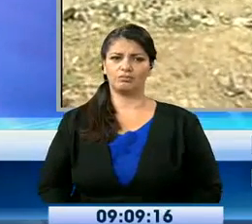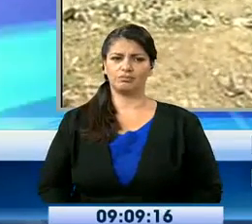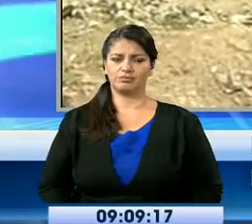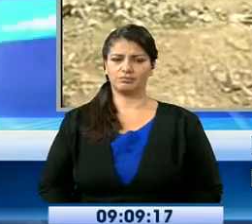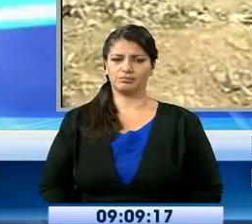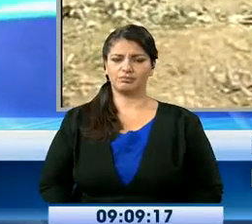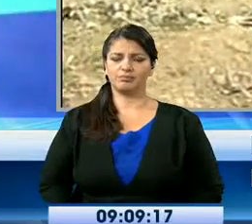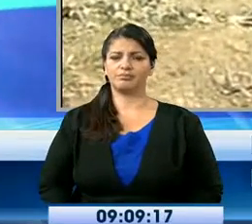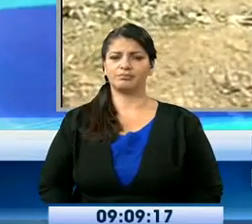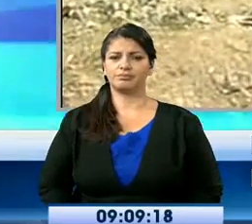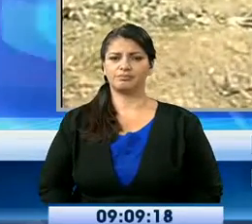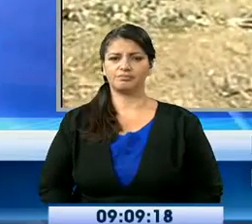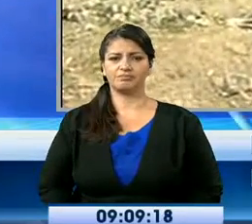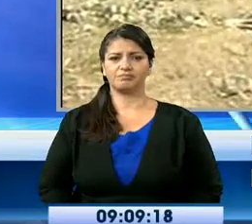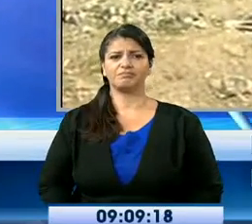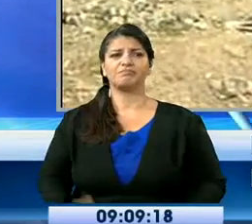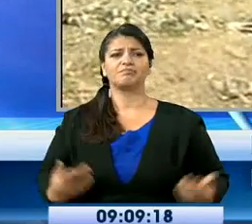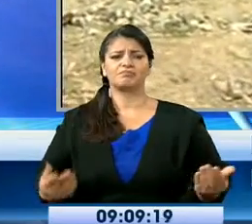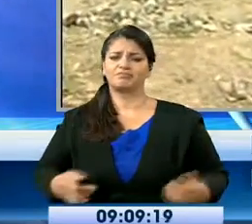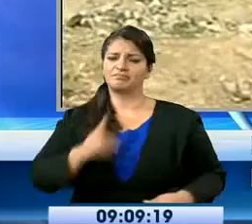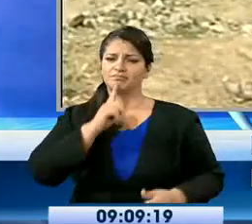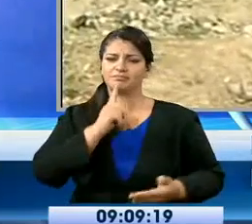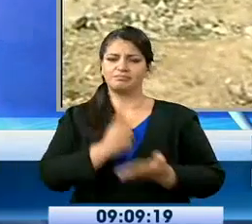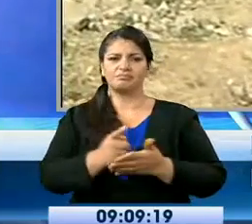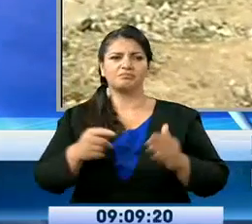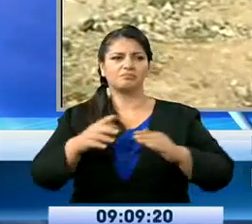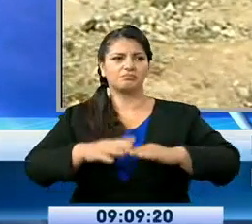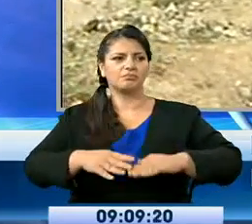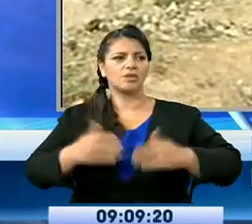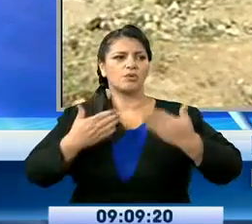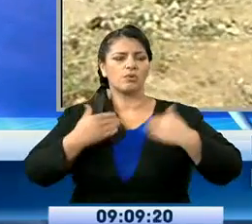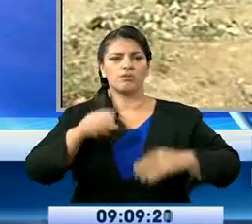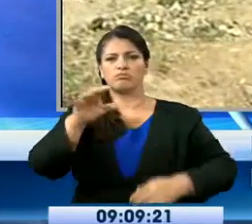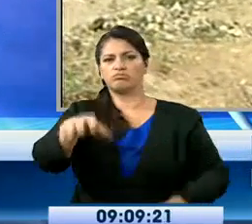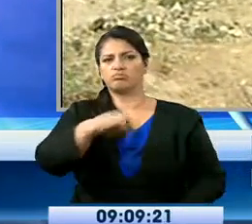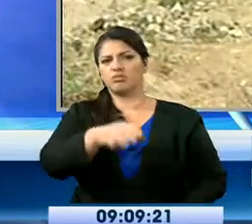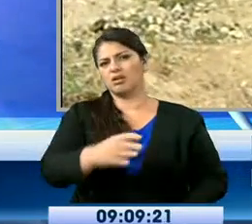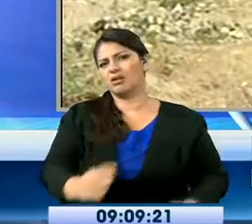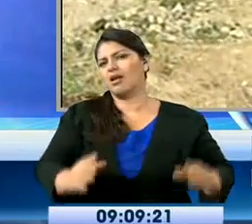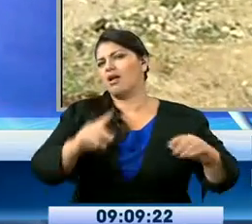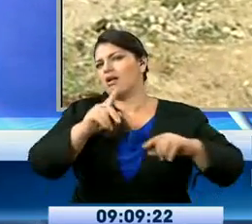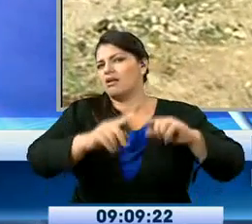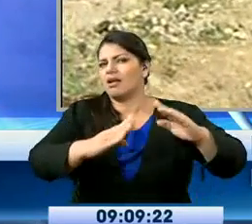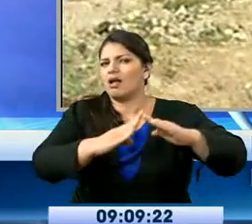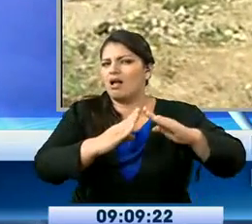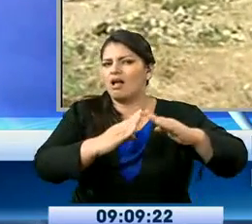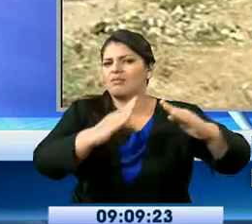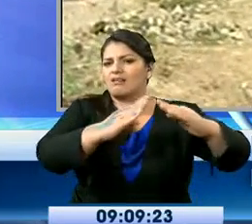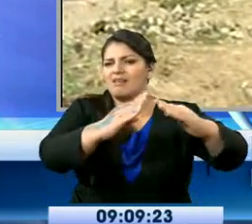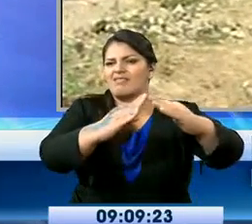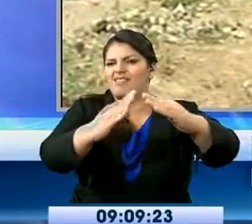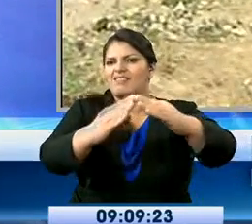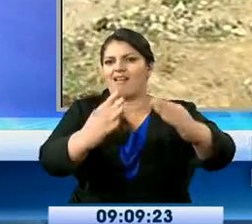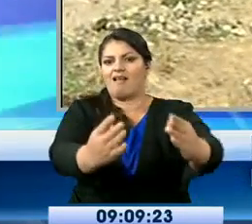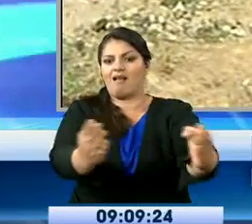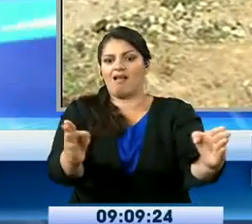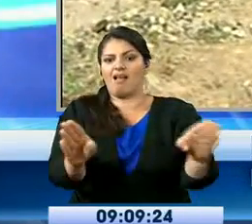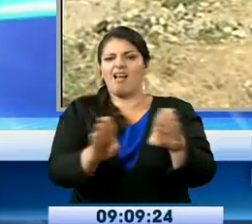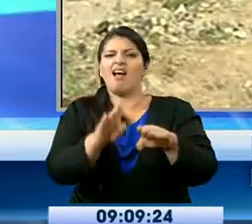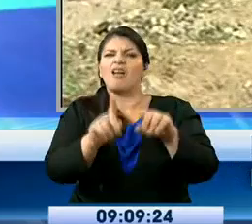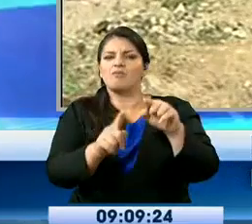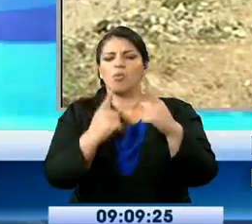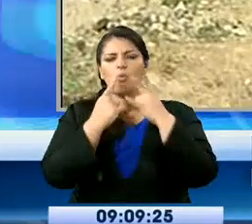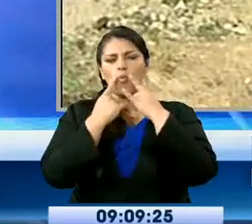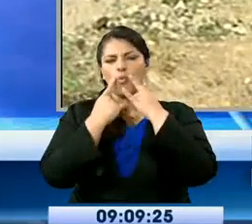Correcto. Que tienen, claro. En una zona residencial tú encuentras 2, 3 aires acondicionados, 2, 3 refrigeradoras, o por lo menos 2,